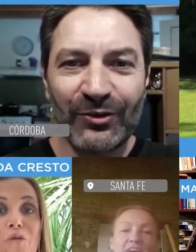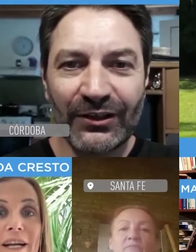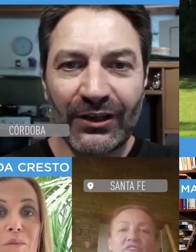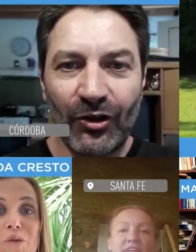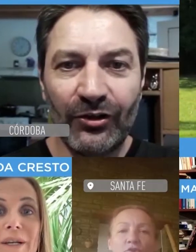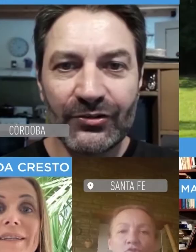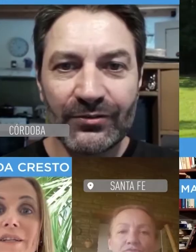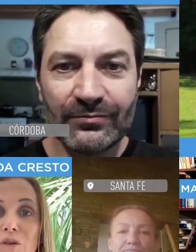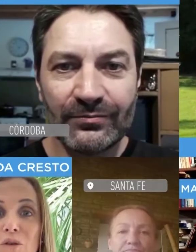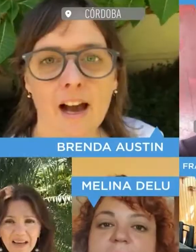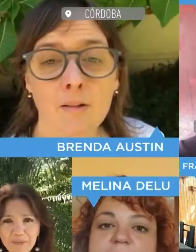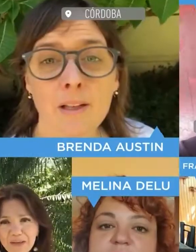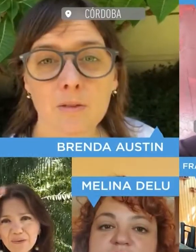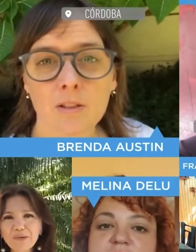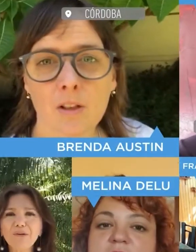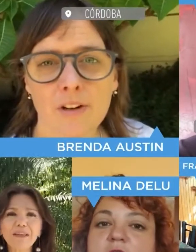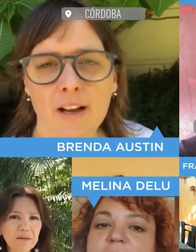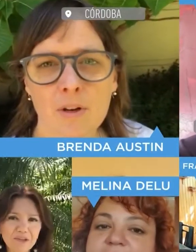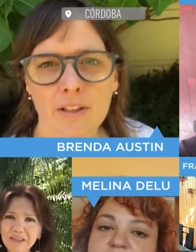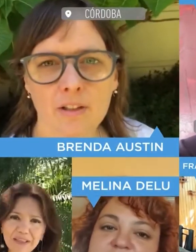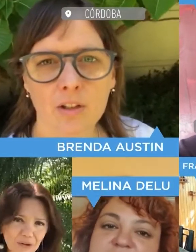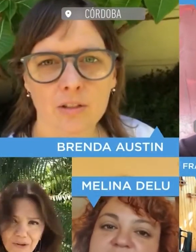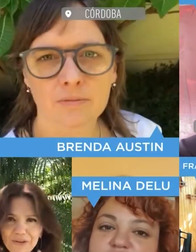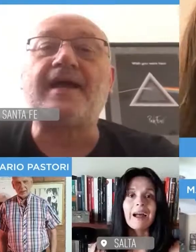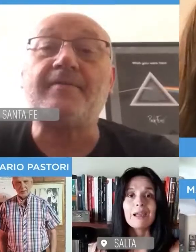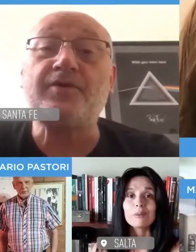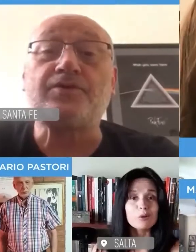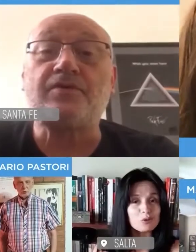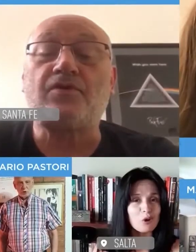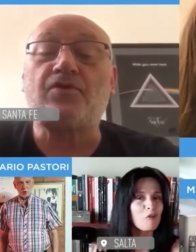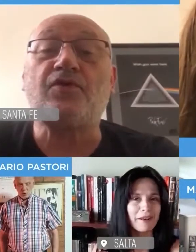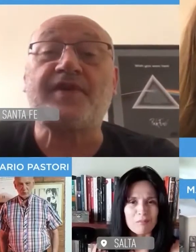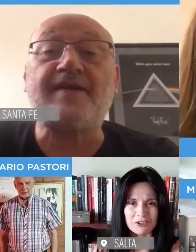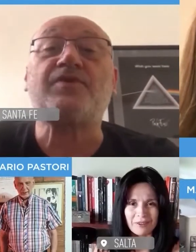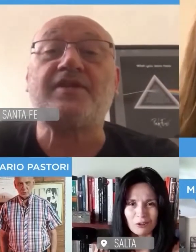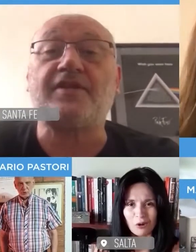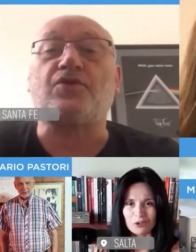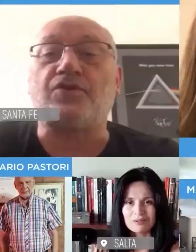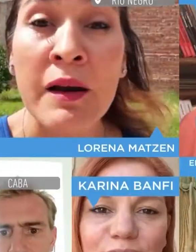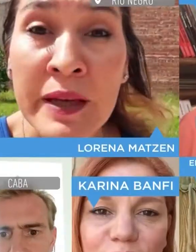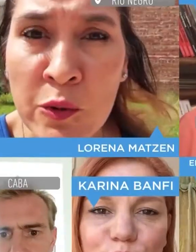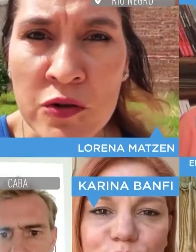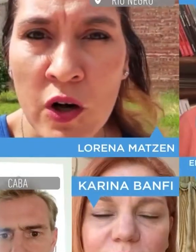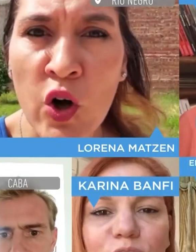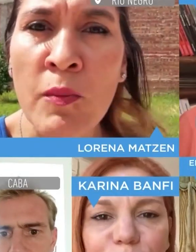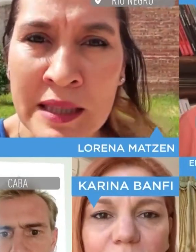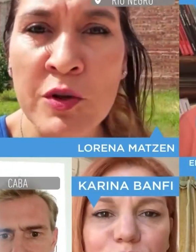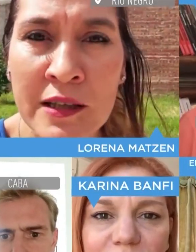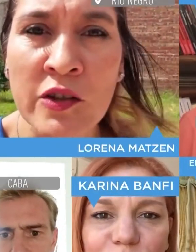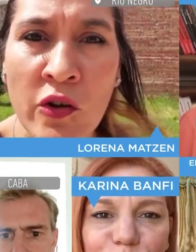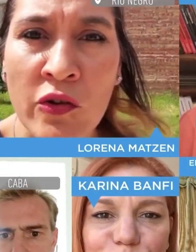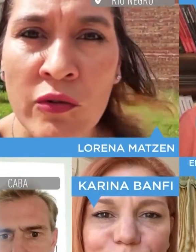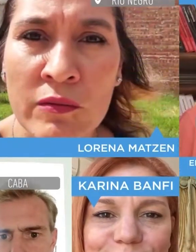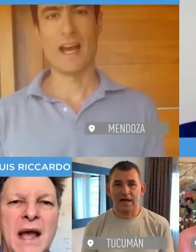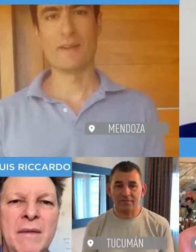lo frenamos entre todos. Al virus lo frenamos entre todos. Al virus lo frenamos entre todos. Al virus lo frenamos